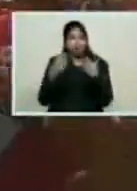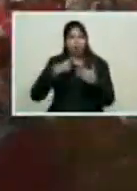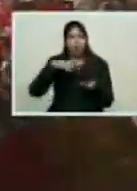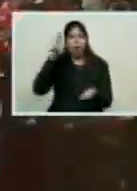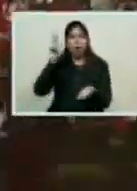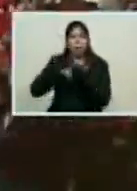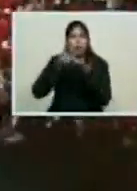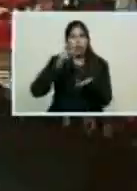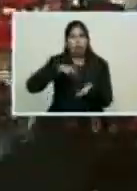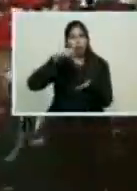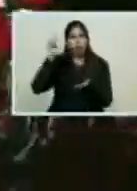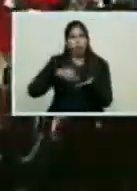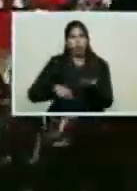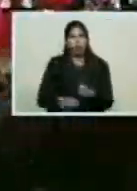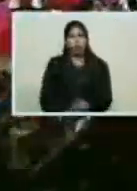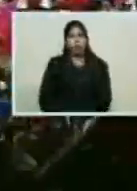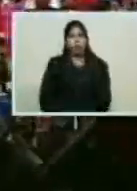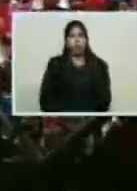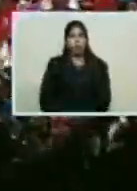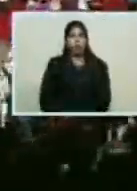Aprobado.